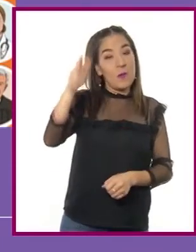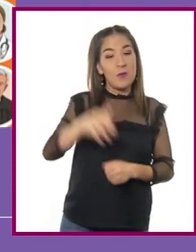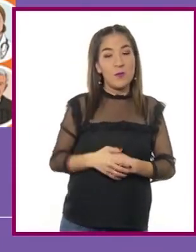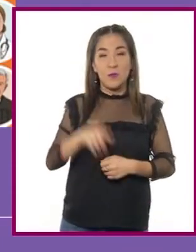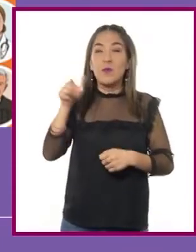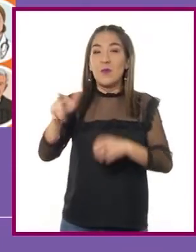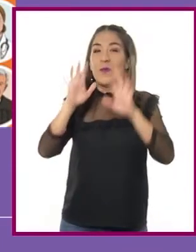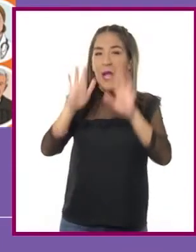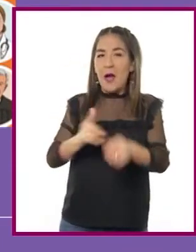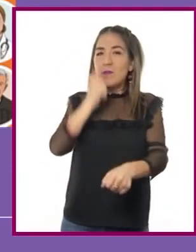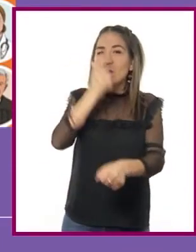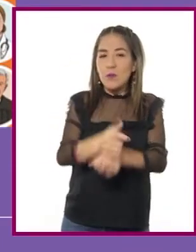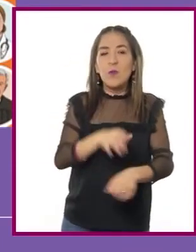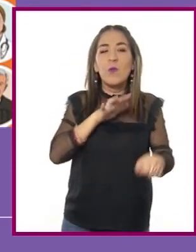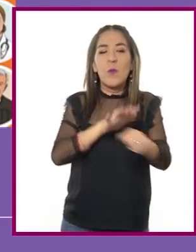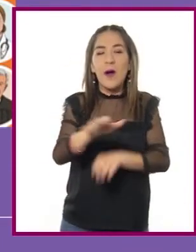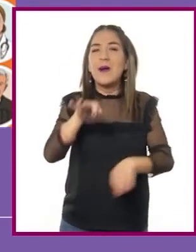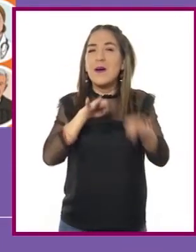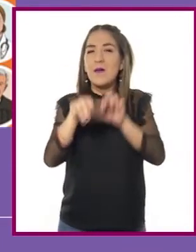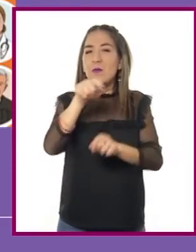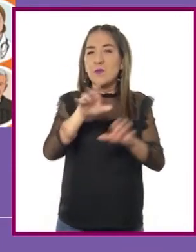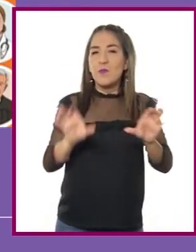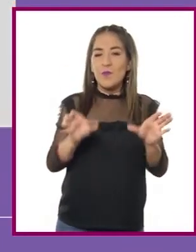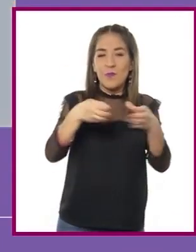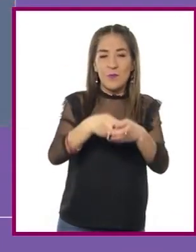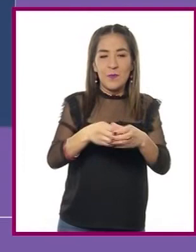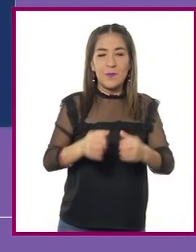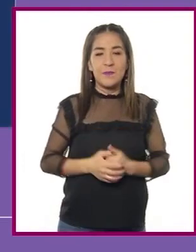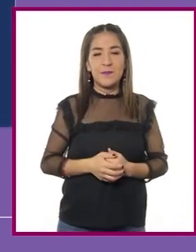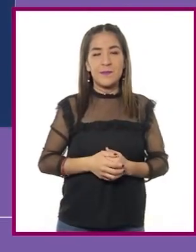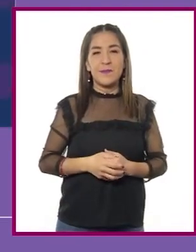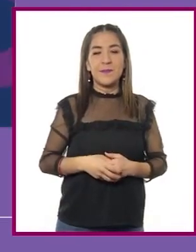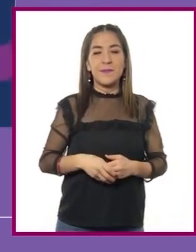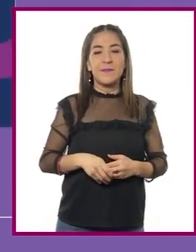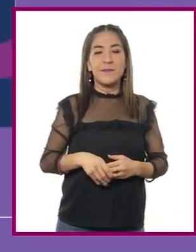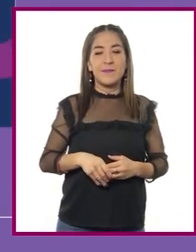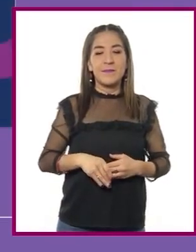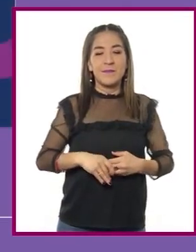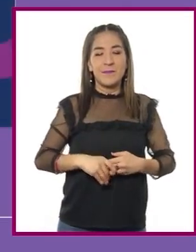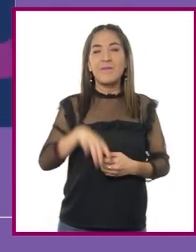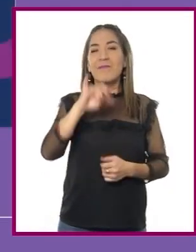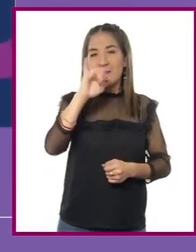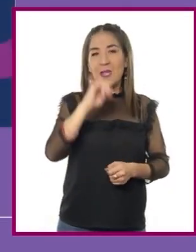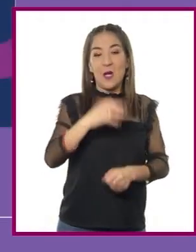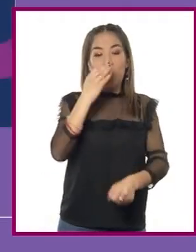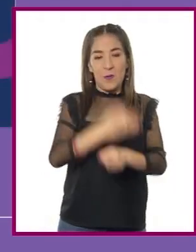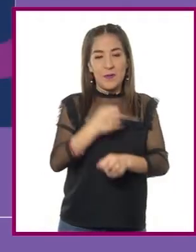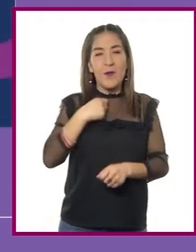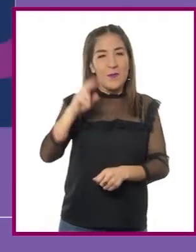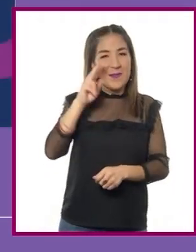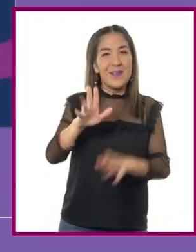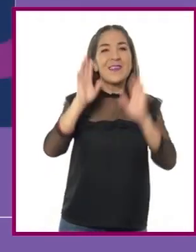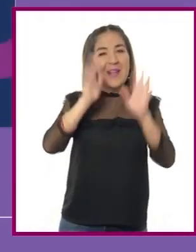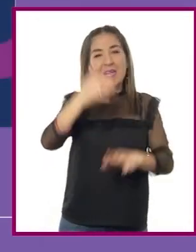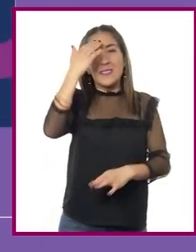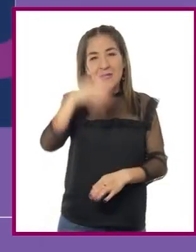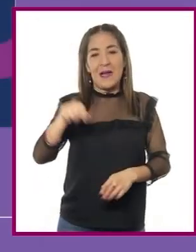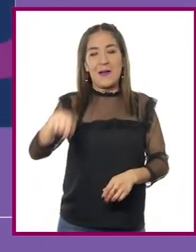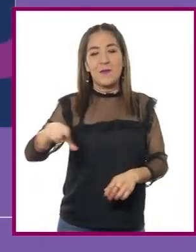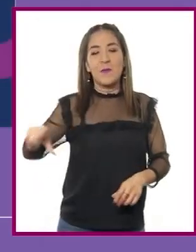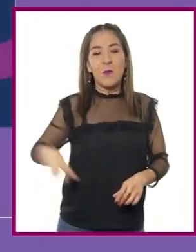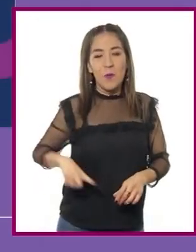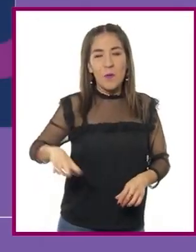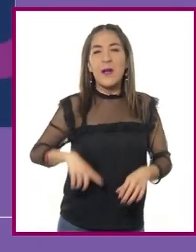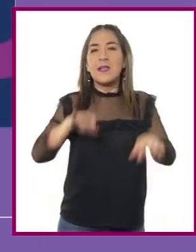¿identificaste los servidores públicos en tu comunidad? Sí, Ahora que ya sé que los servidores públicos